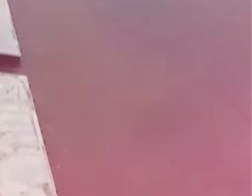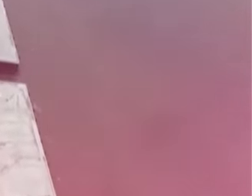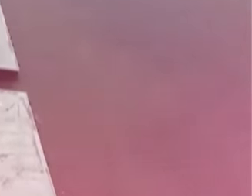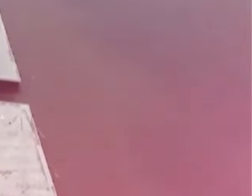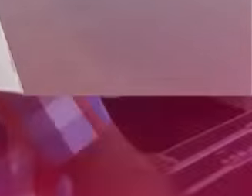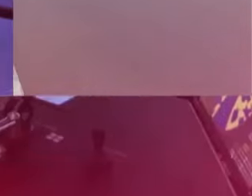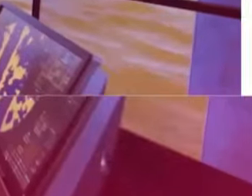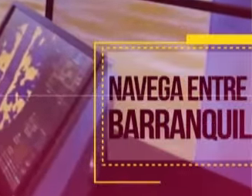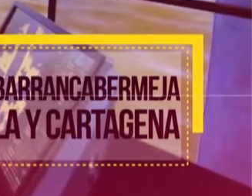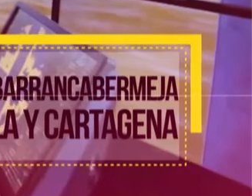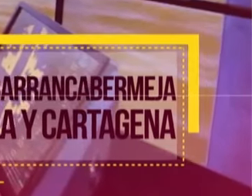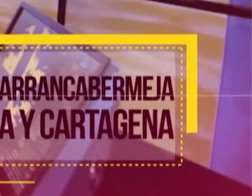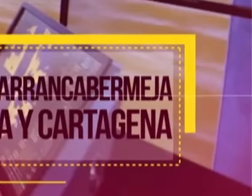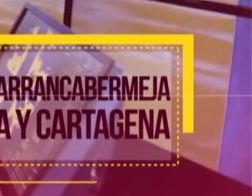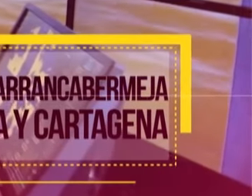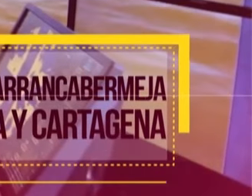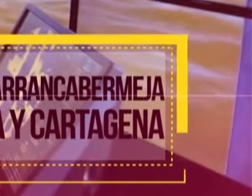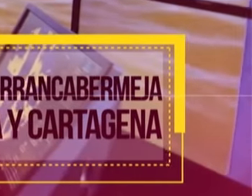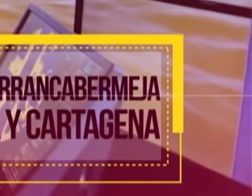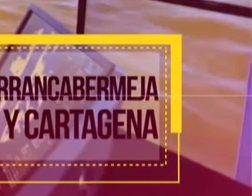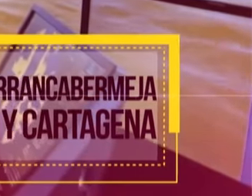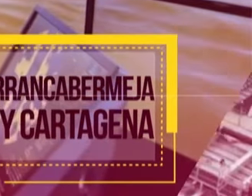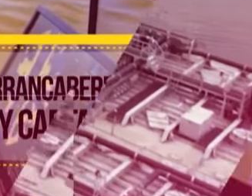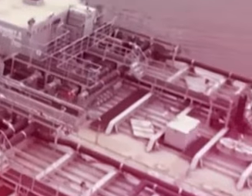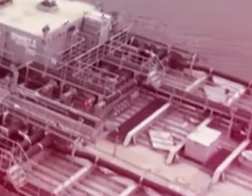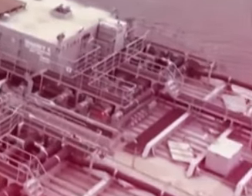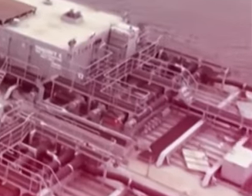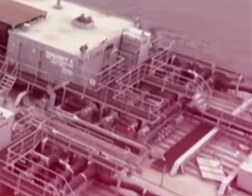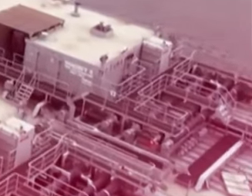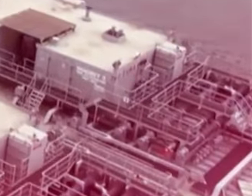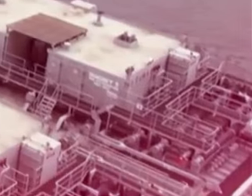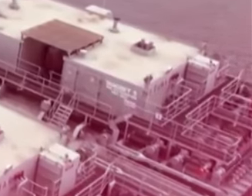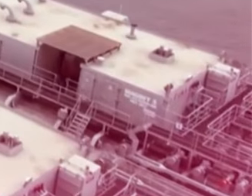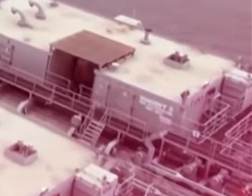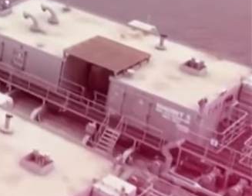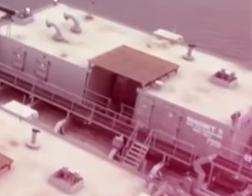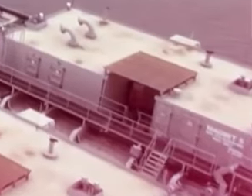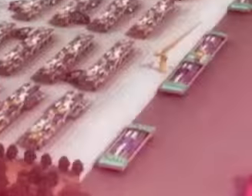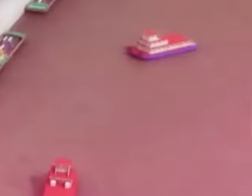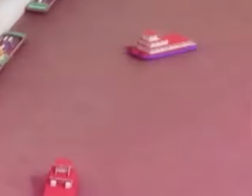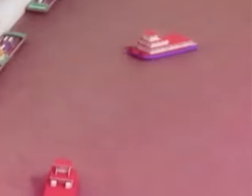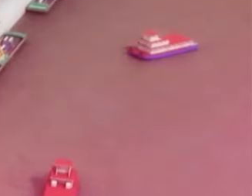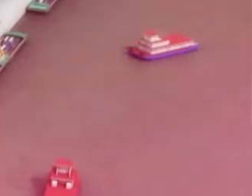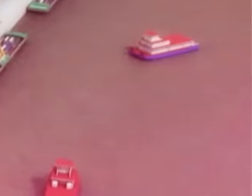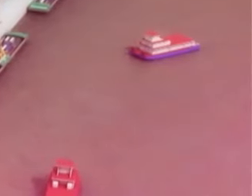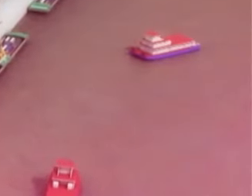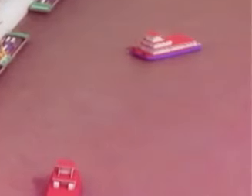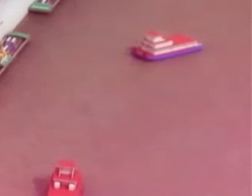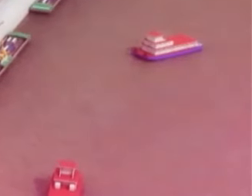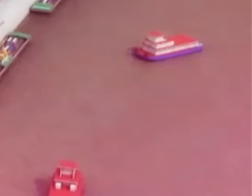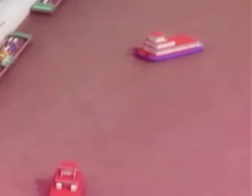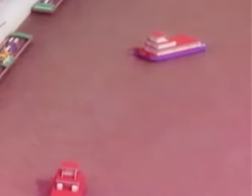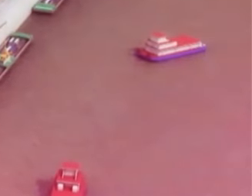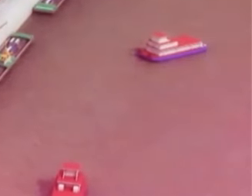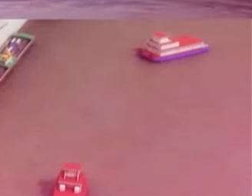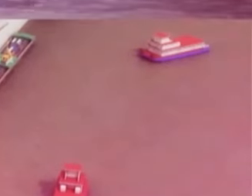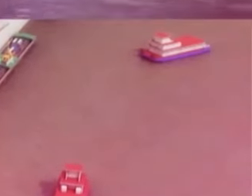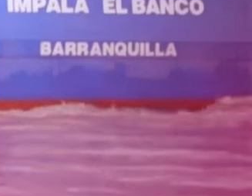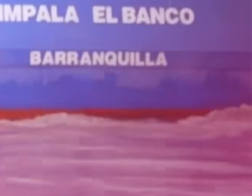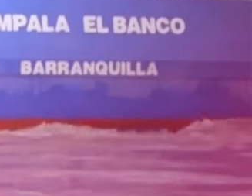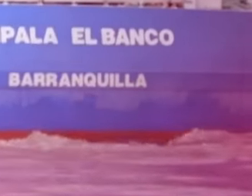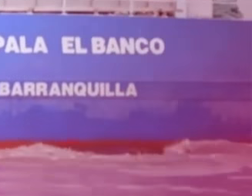es que Impala ya navega entre Barranca Bermeja y Barranquilla y Cartagena, con una moderna flota de 120 barcazas de doble casco y